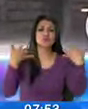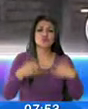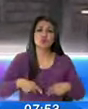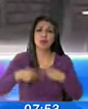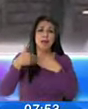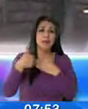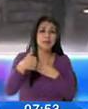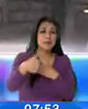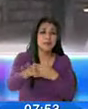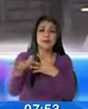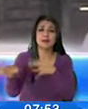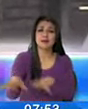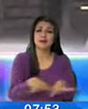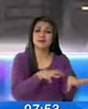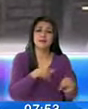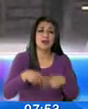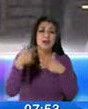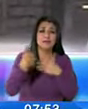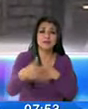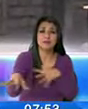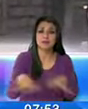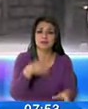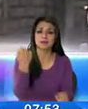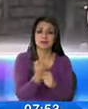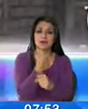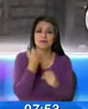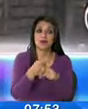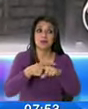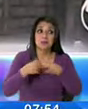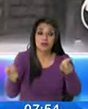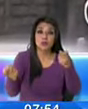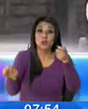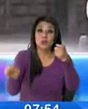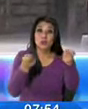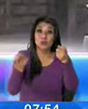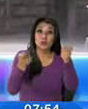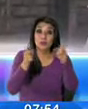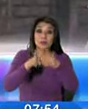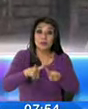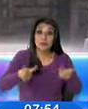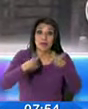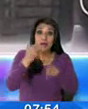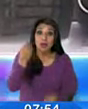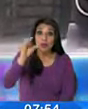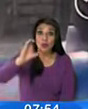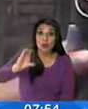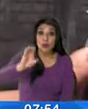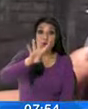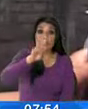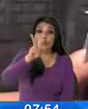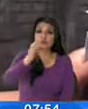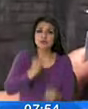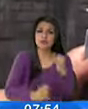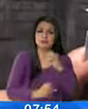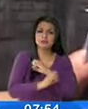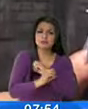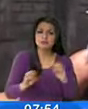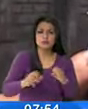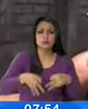comunidades, prácticamente. Lamentablemente no han regulado lo que es, por lo menos, lo que dice el 0,42 centavos. No puede ser